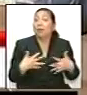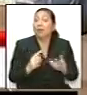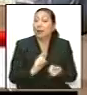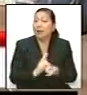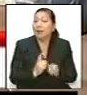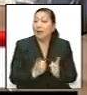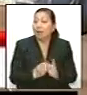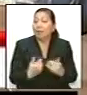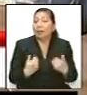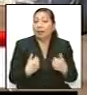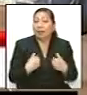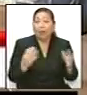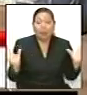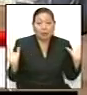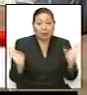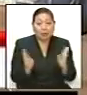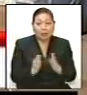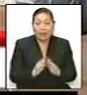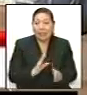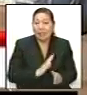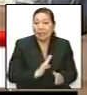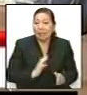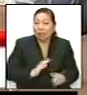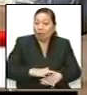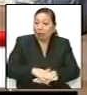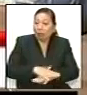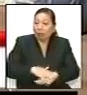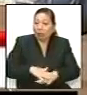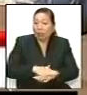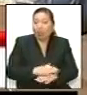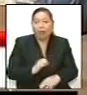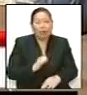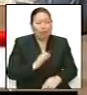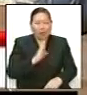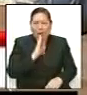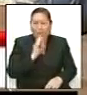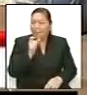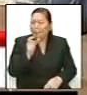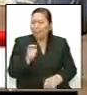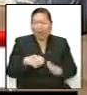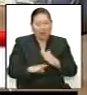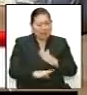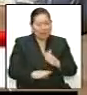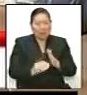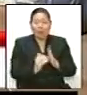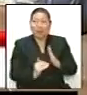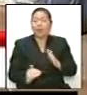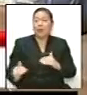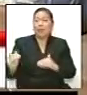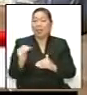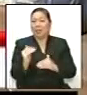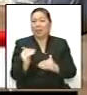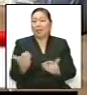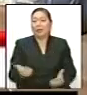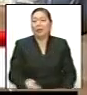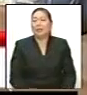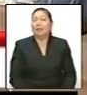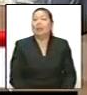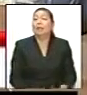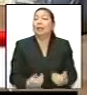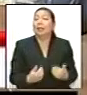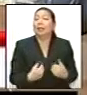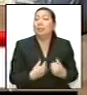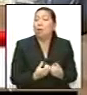reforma, pues tendrán que achicar el Estado burocrático que existe. Yo no hablo de las personas de abajo, sino de los de arriba, que